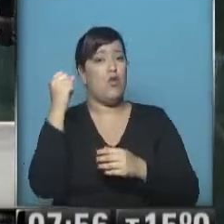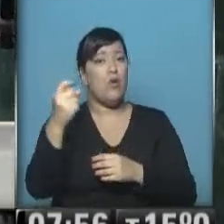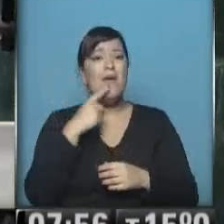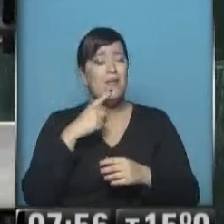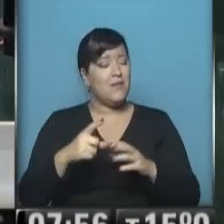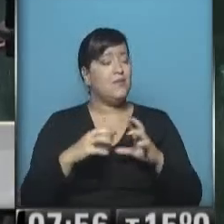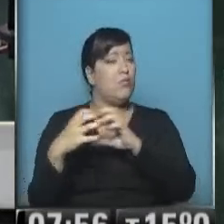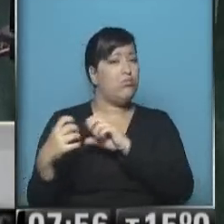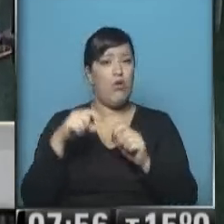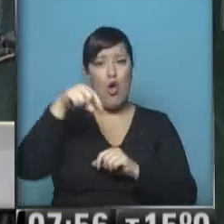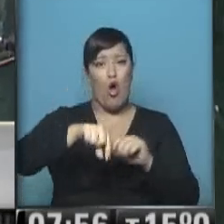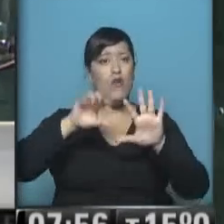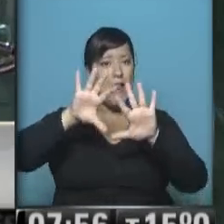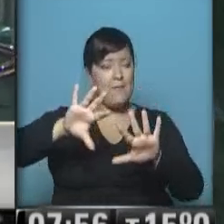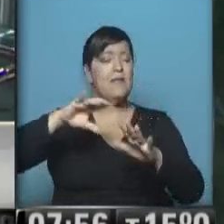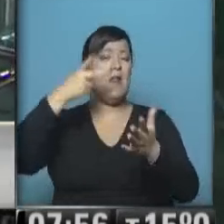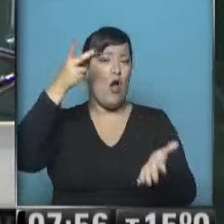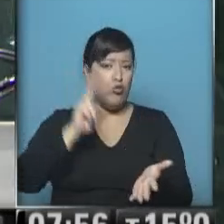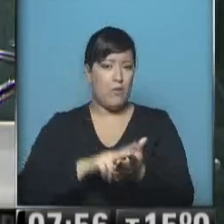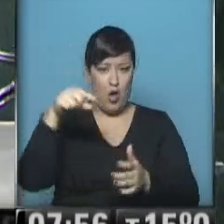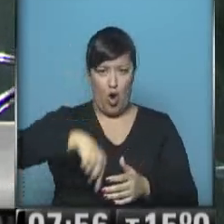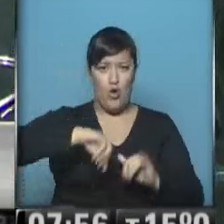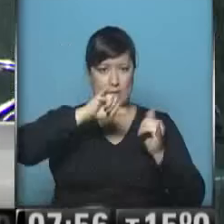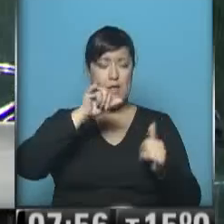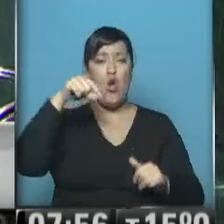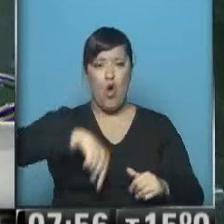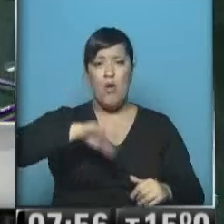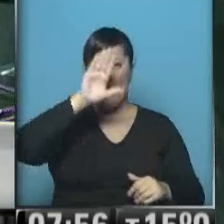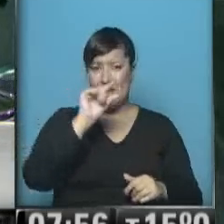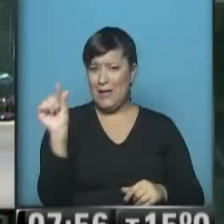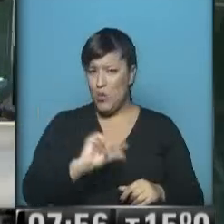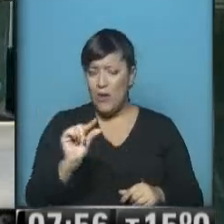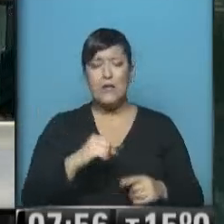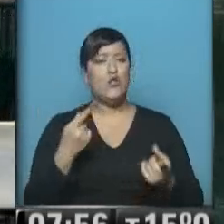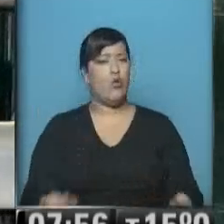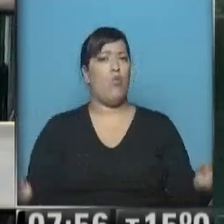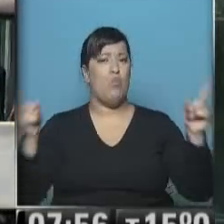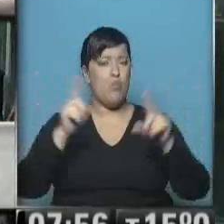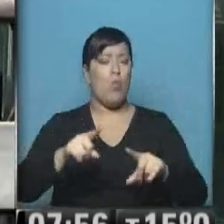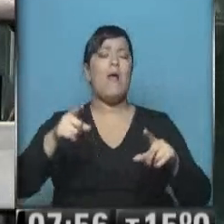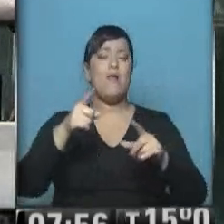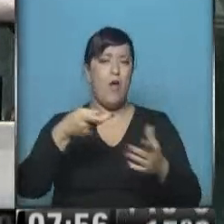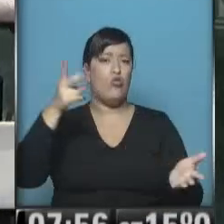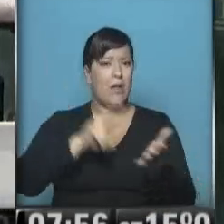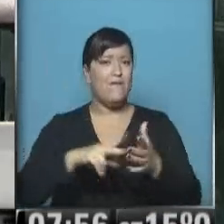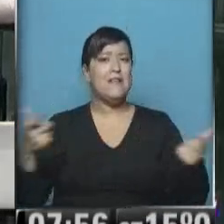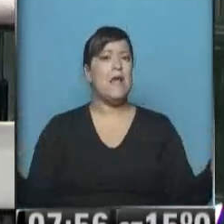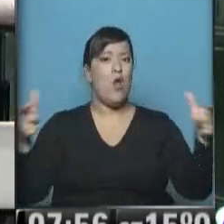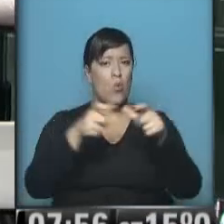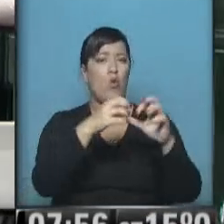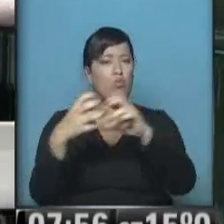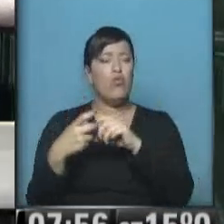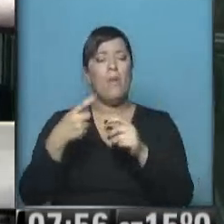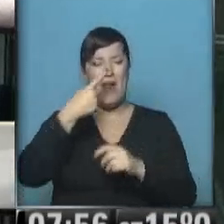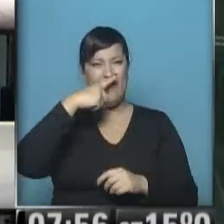día de hoy a partir de las 10 de la mañana vuelven a reunirse hoy hoy martes hoy exactamente dentro de un rato vuelven a reunirse para tratar de llegar a un acuerdo final